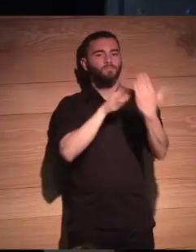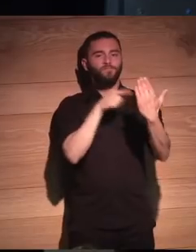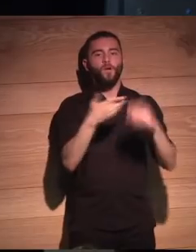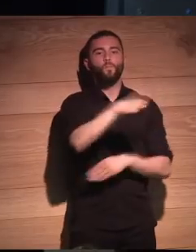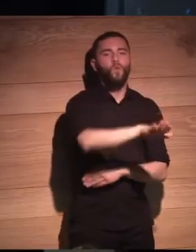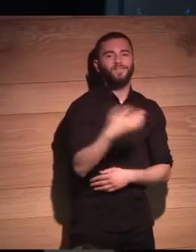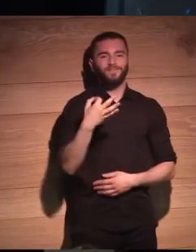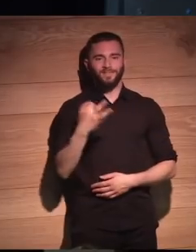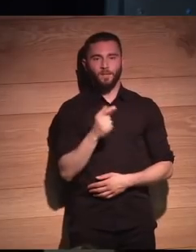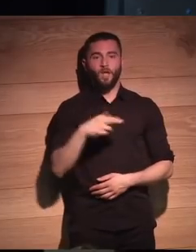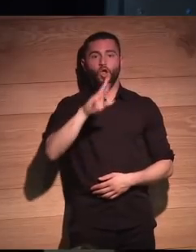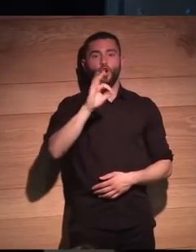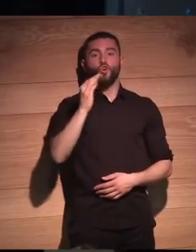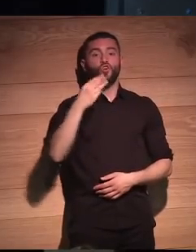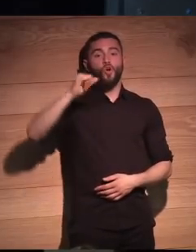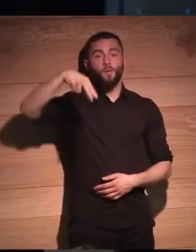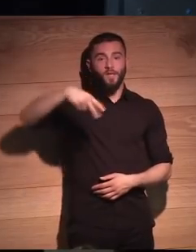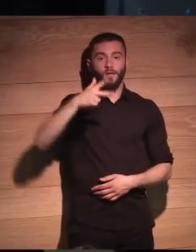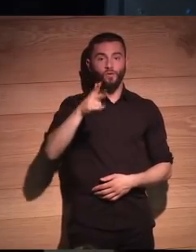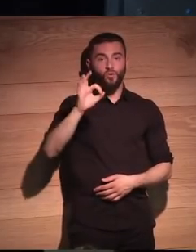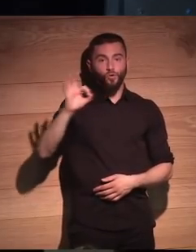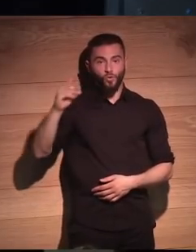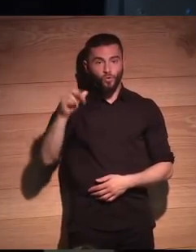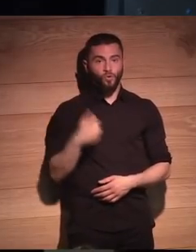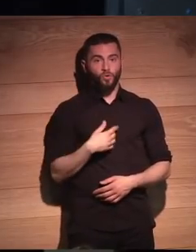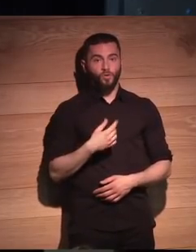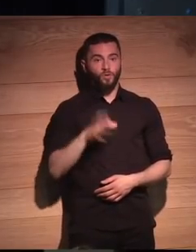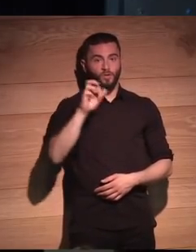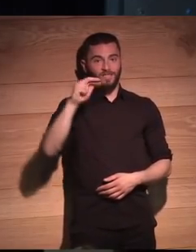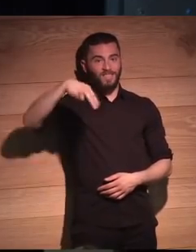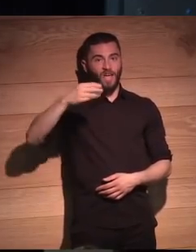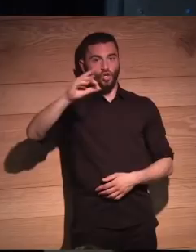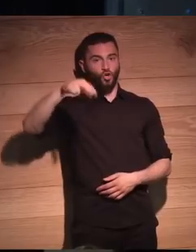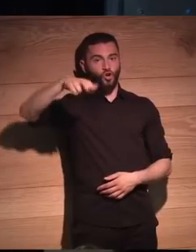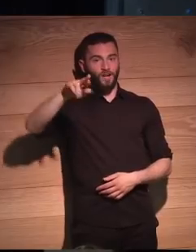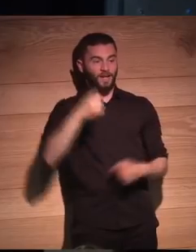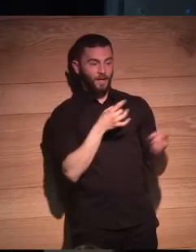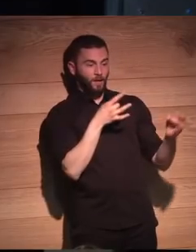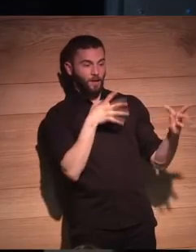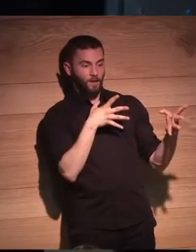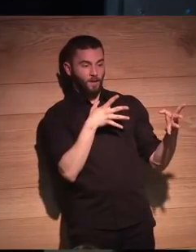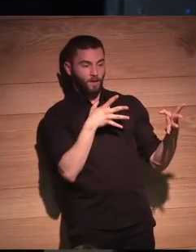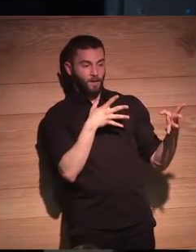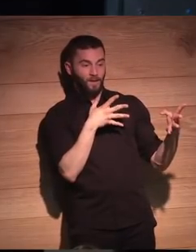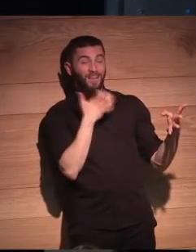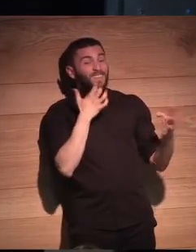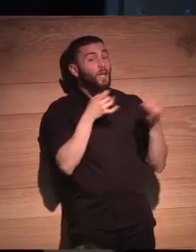es decir, Robin Hood, sin Sean Connery echando la flecha, ¿para dónde le van a enterrar en la película? No es Robin Hood.